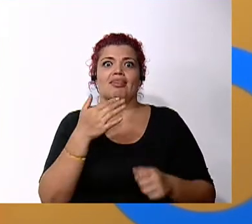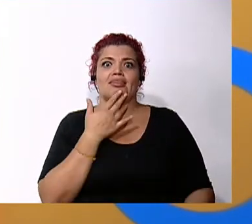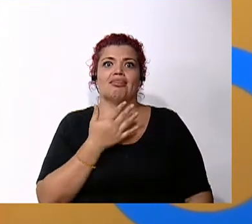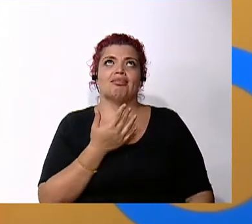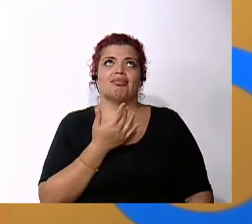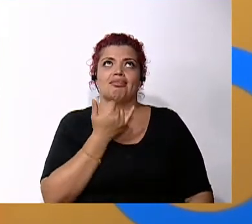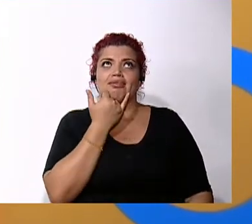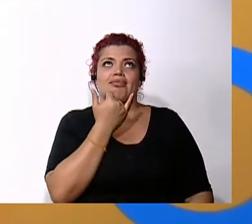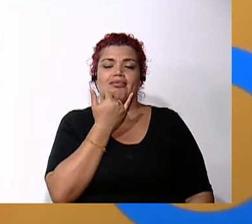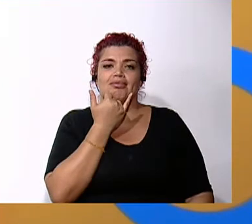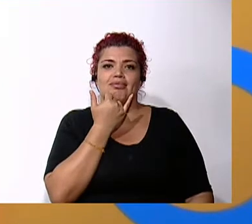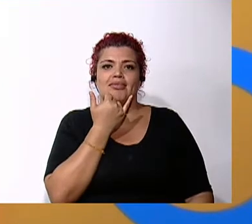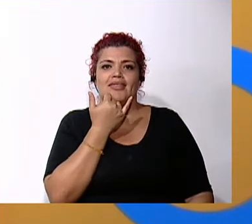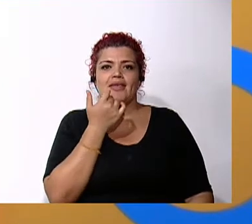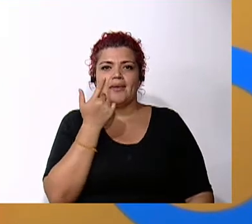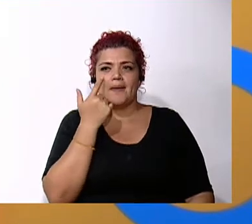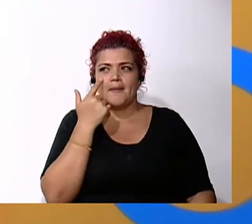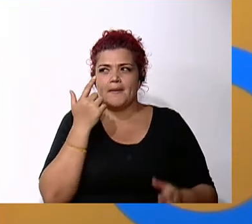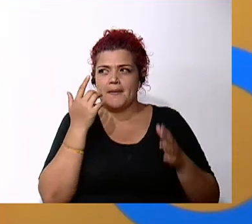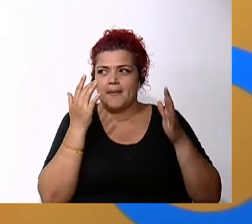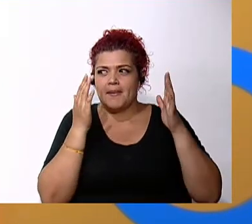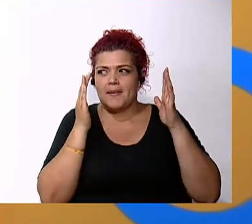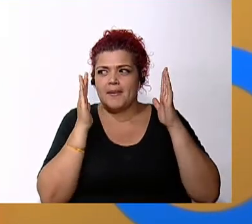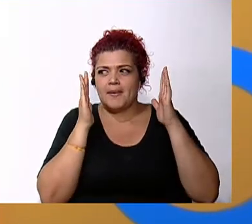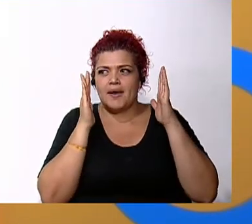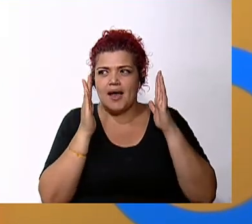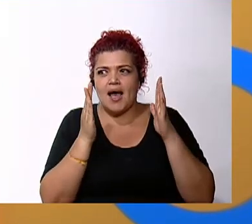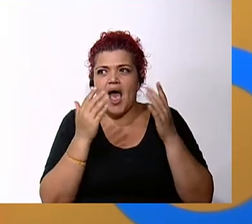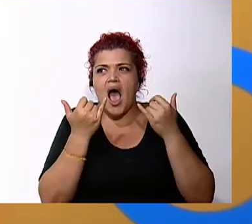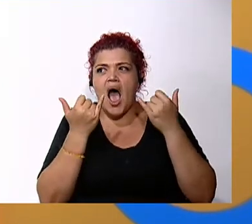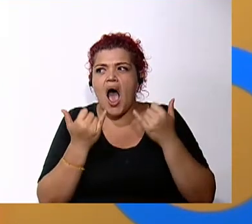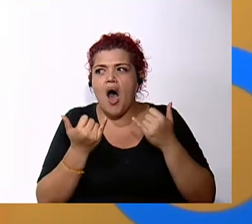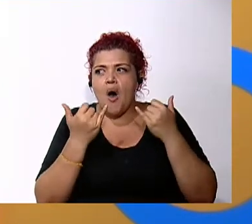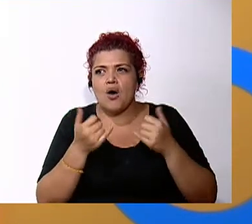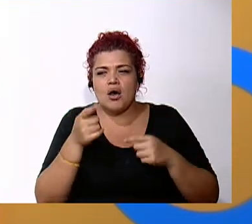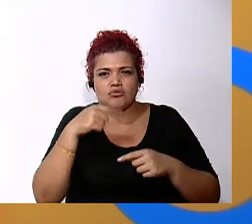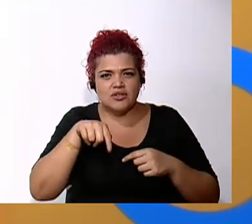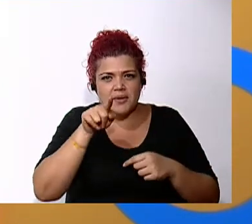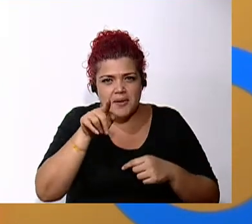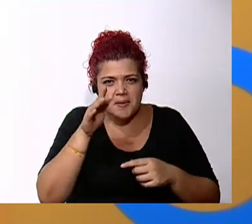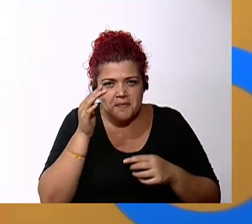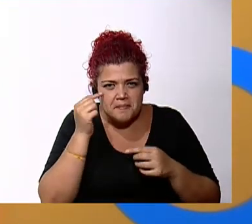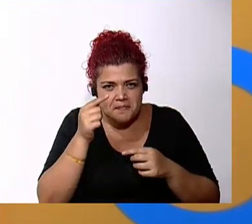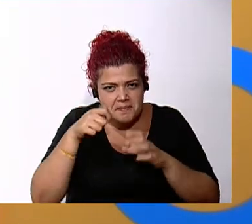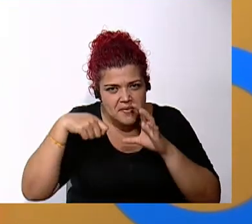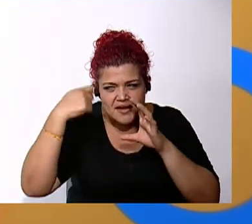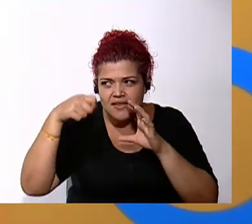candela. La idea es, y ahora ustedes lo van a ver en el video,